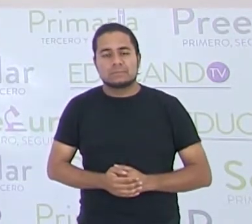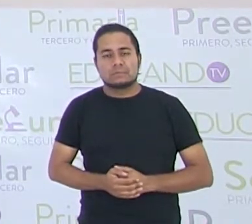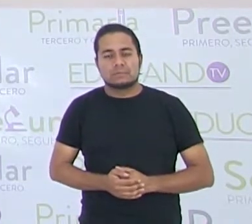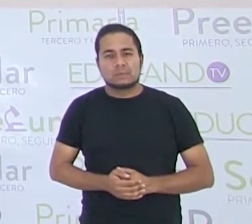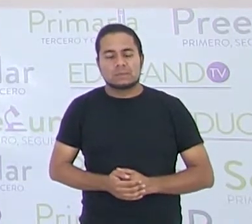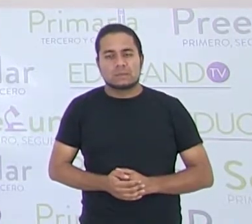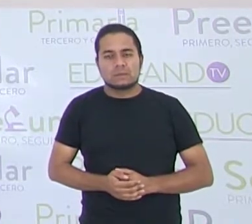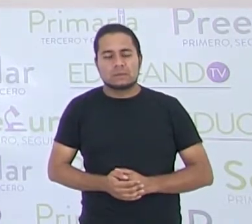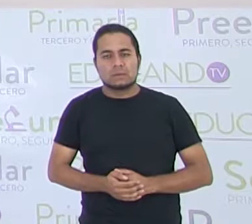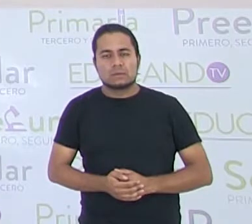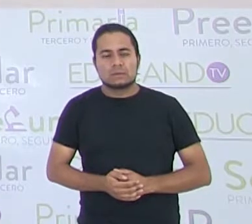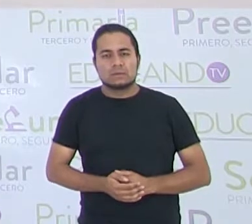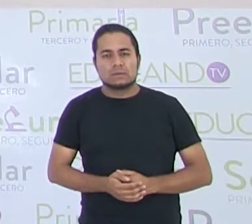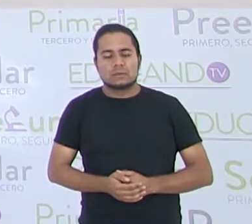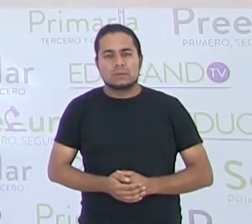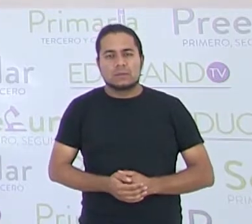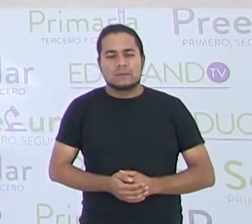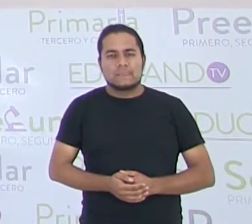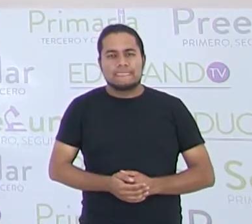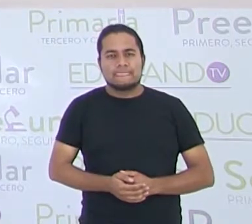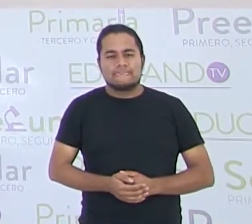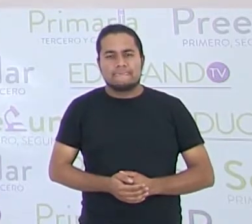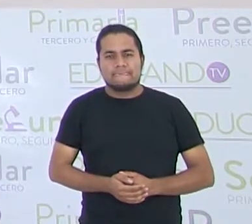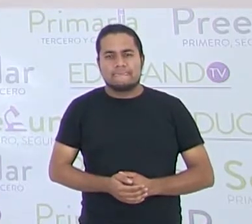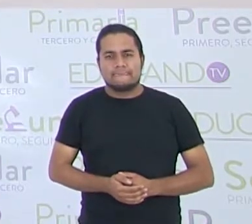Tanto que